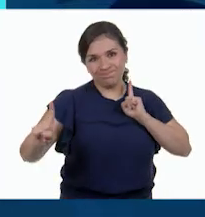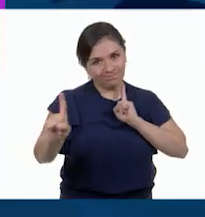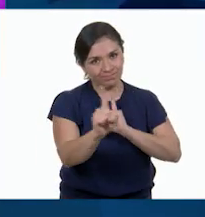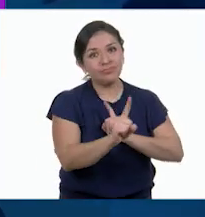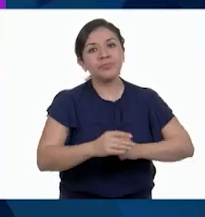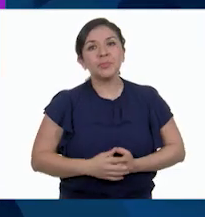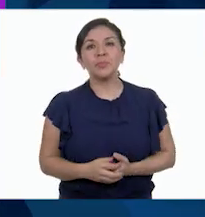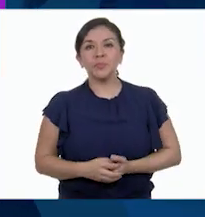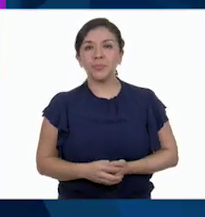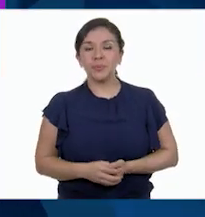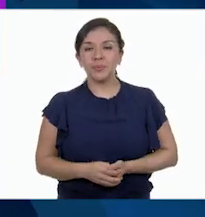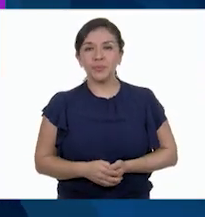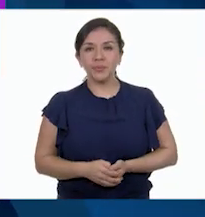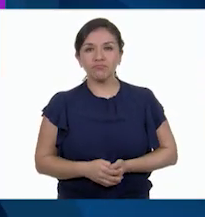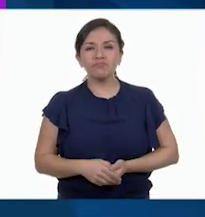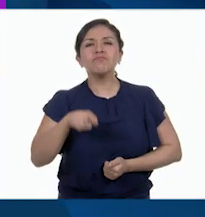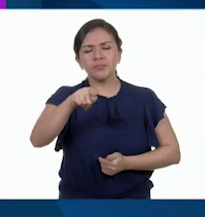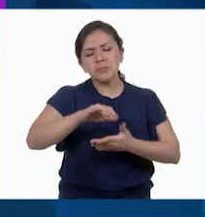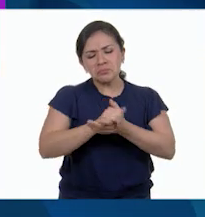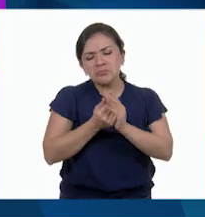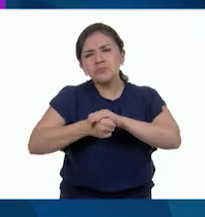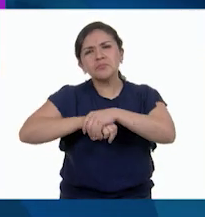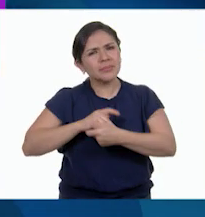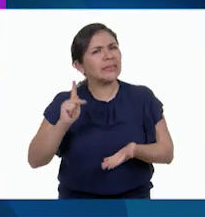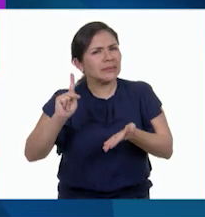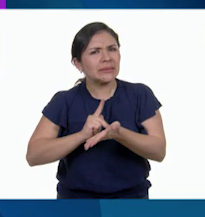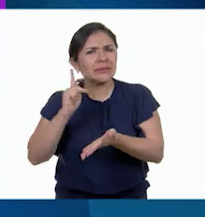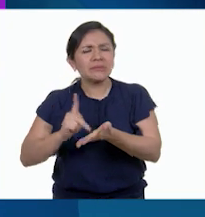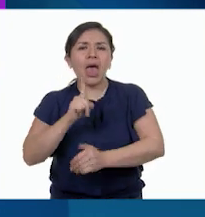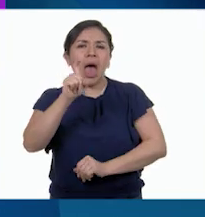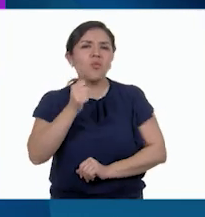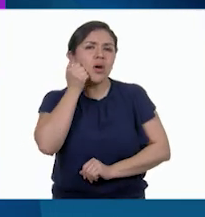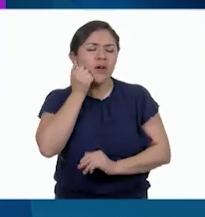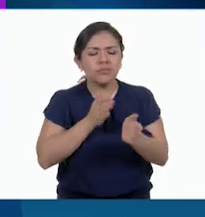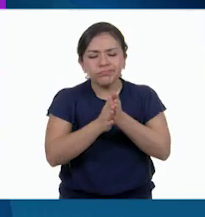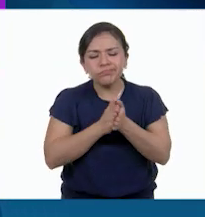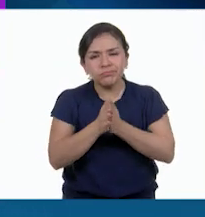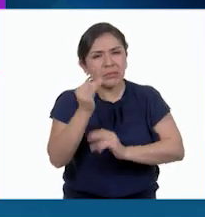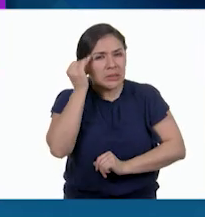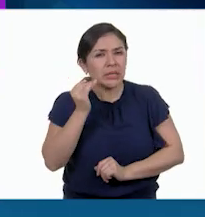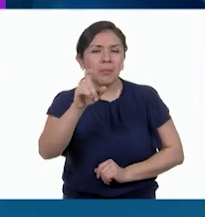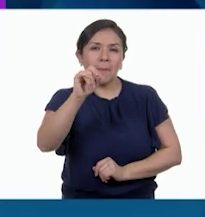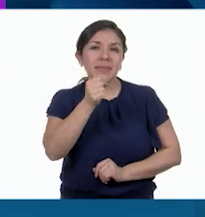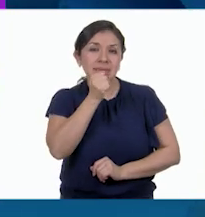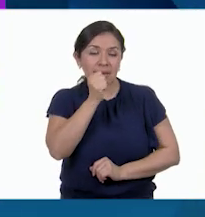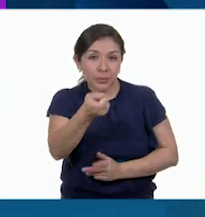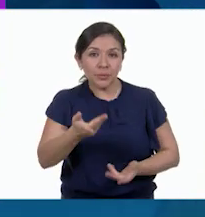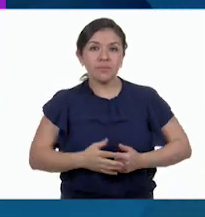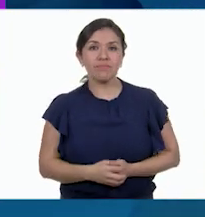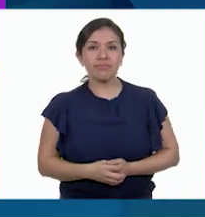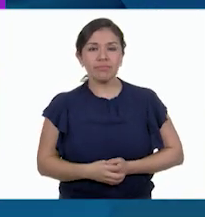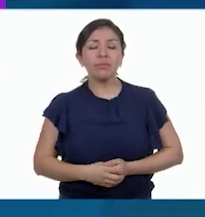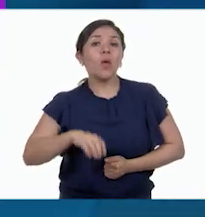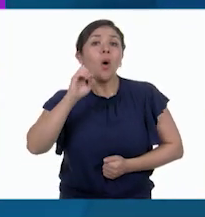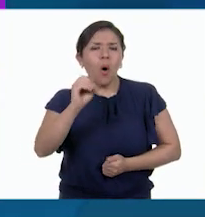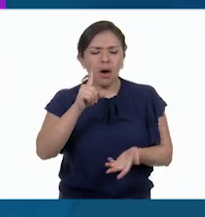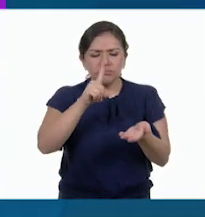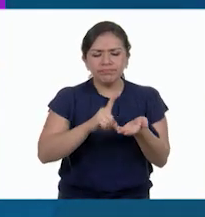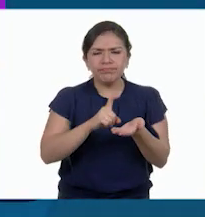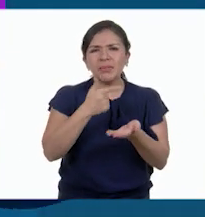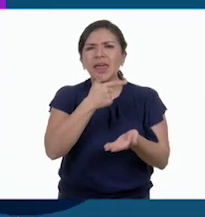distancia. Lávate las manos muy seguido con agua y jabón por lo menos durante 20 segundos. O